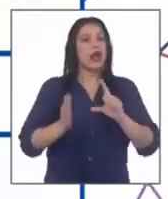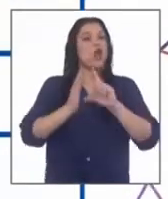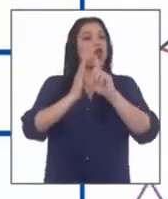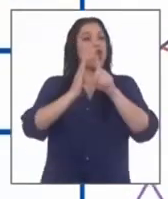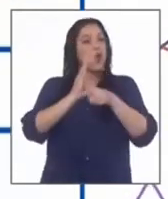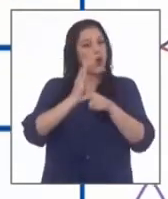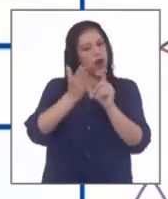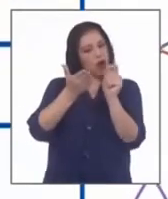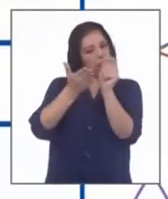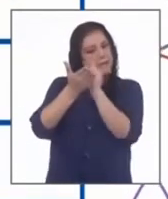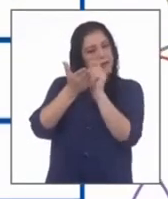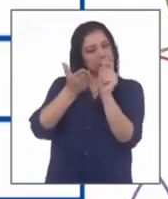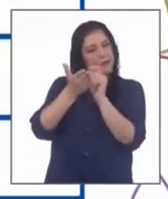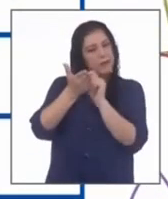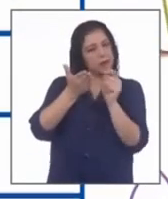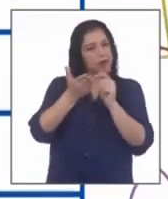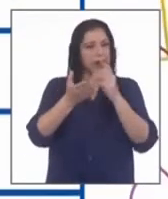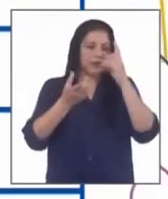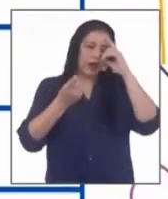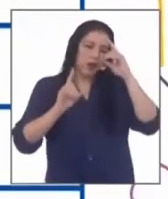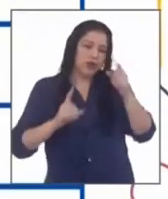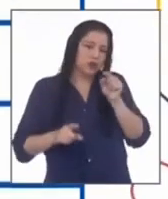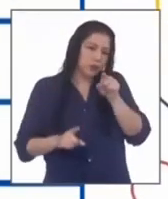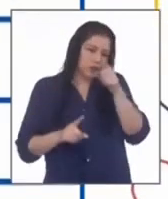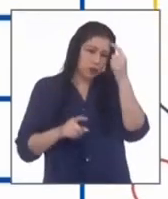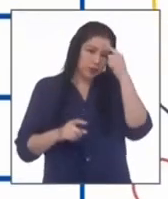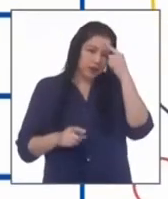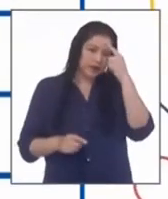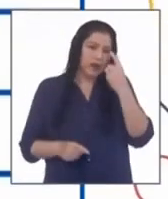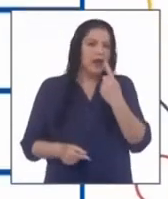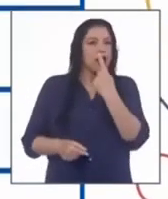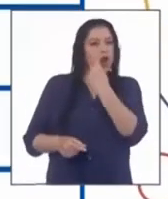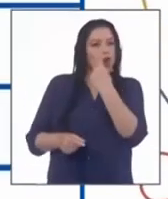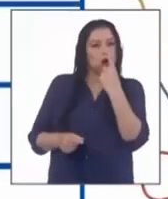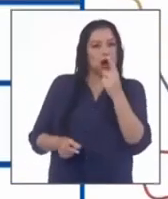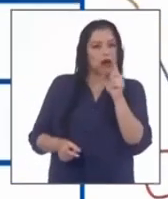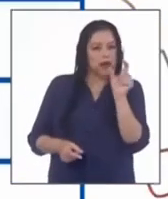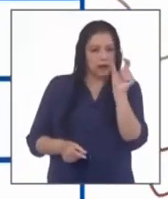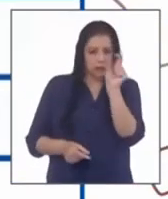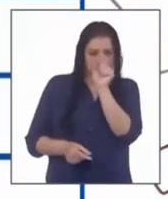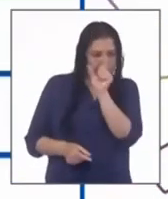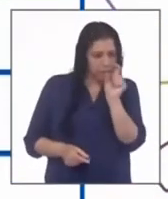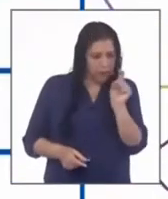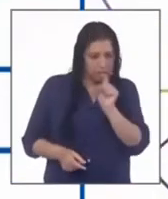Luego anota según te identifiques con cada descriptor.